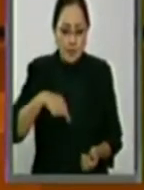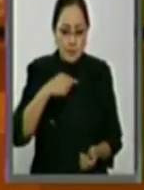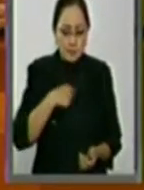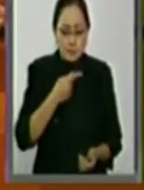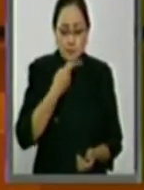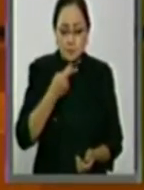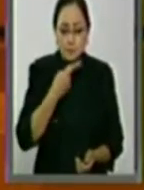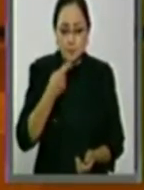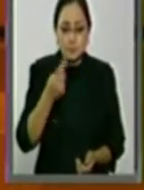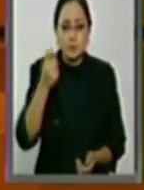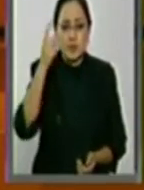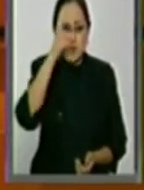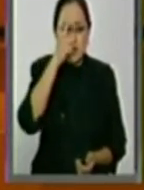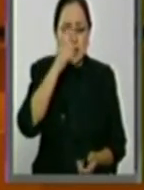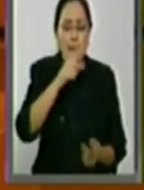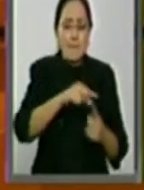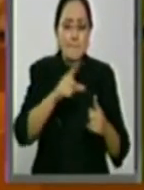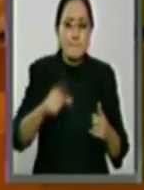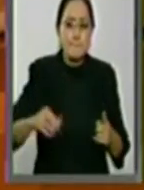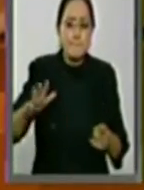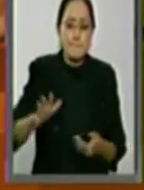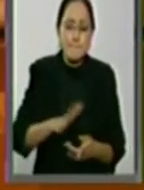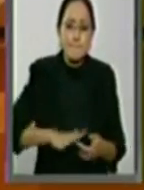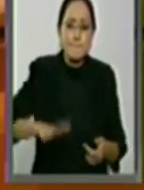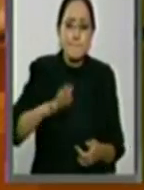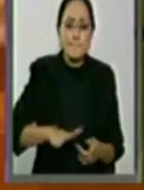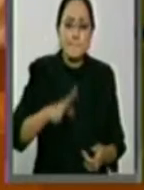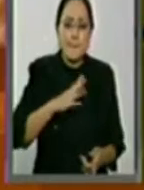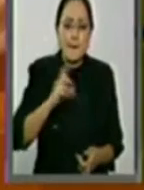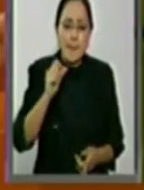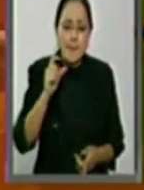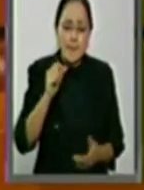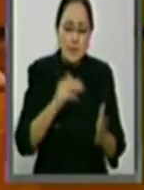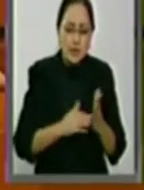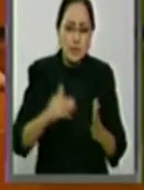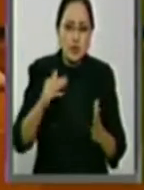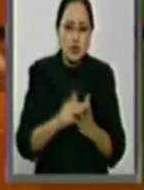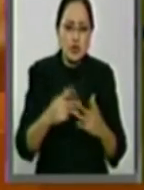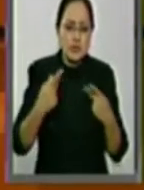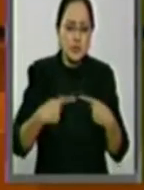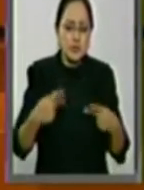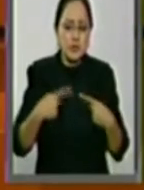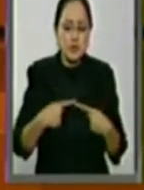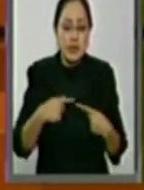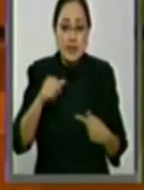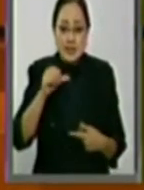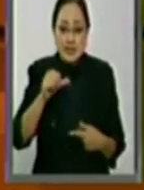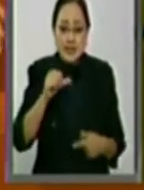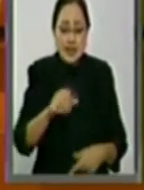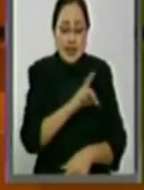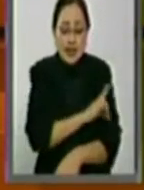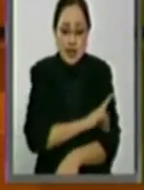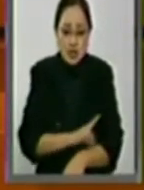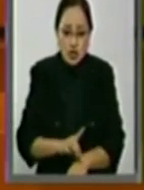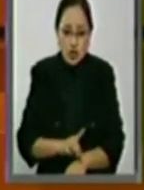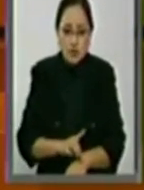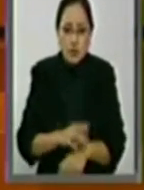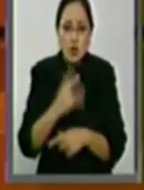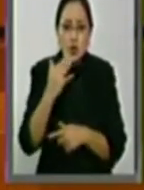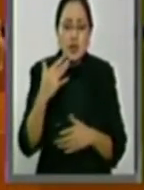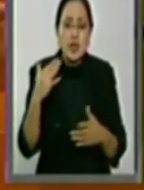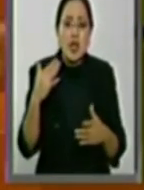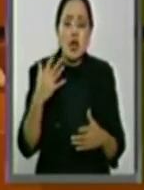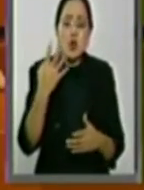de un territorio donde convergen al mismo tiempo 20 millones de personas, en 16 delegaciones, más de